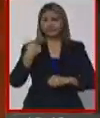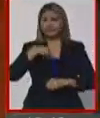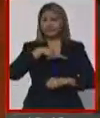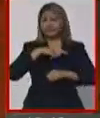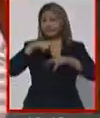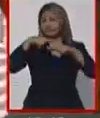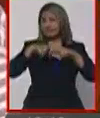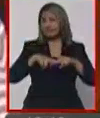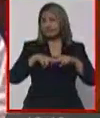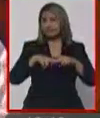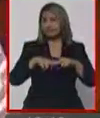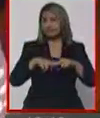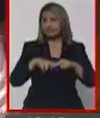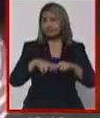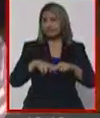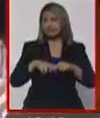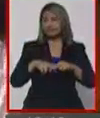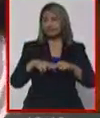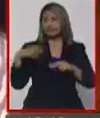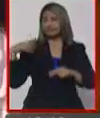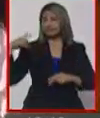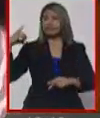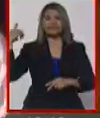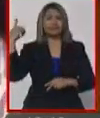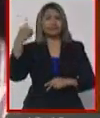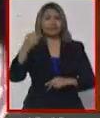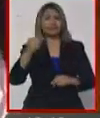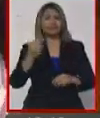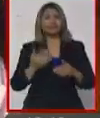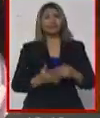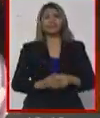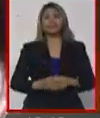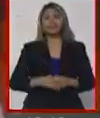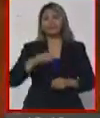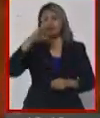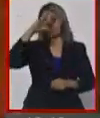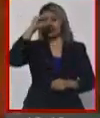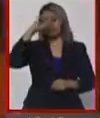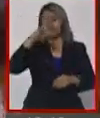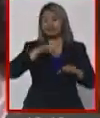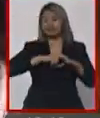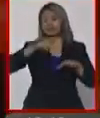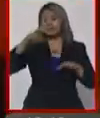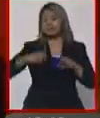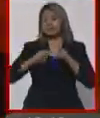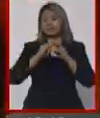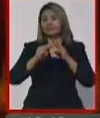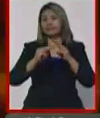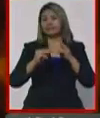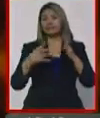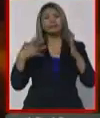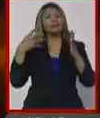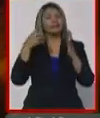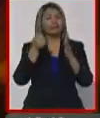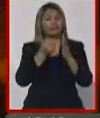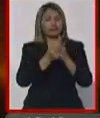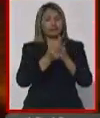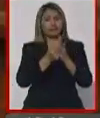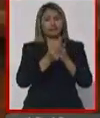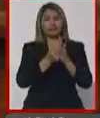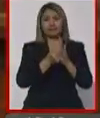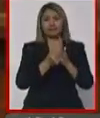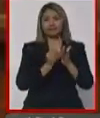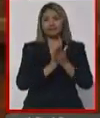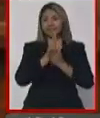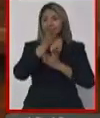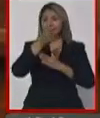estábamos aquí sentados cuando pasó el auto y el niño bajó del micro y venía el auto y el niño, a lo